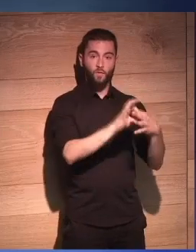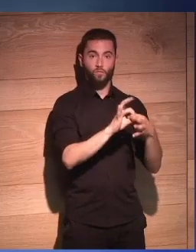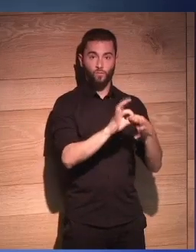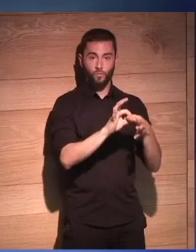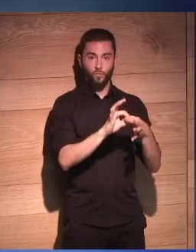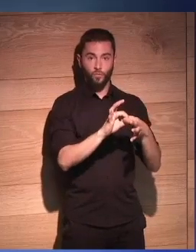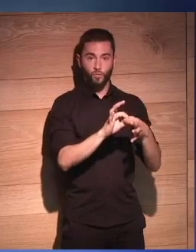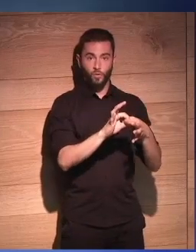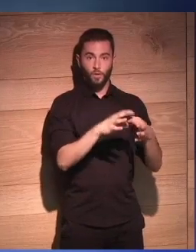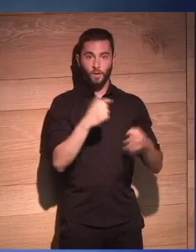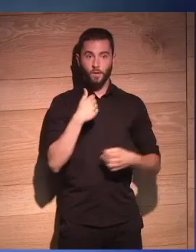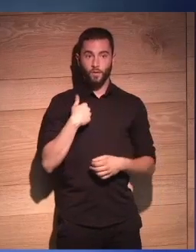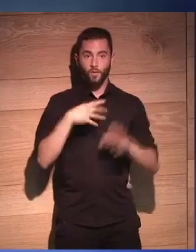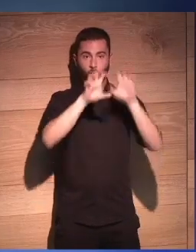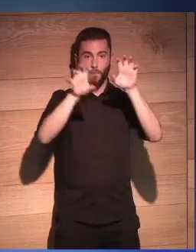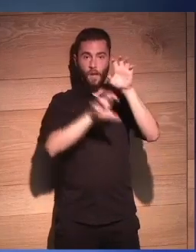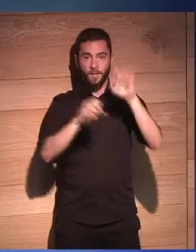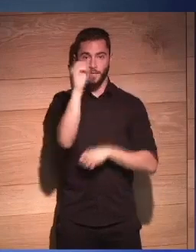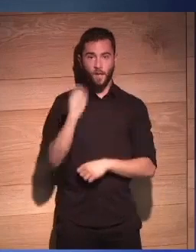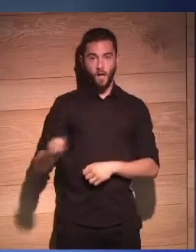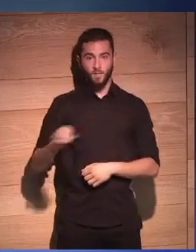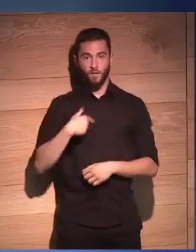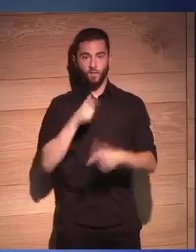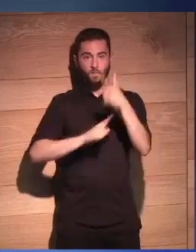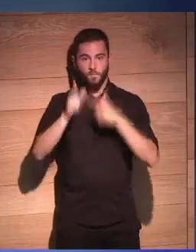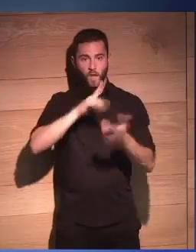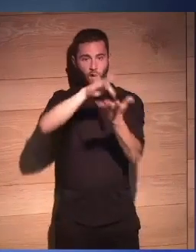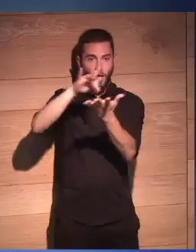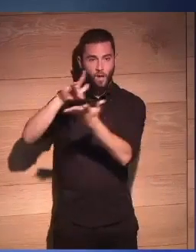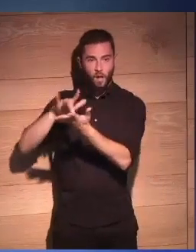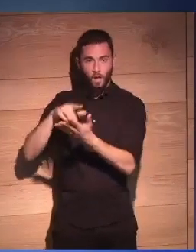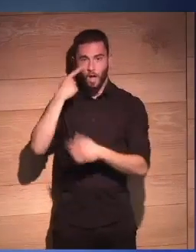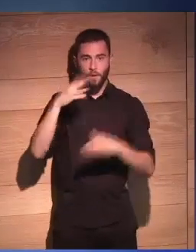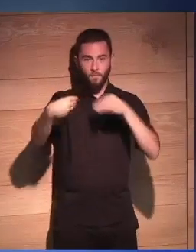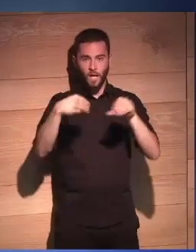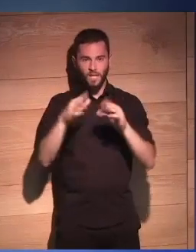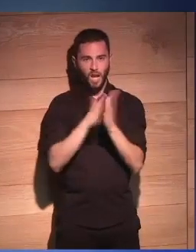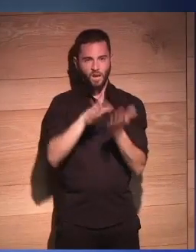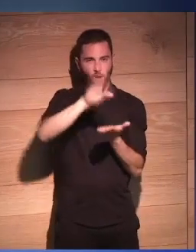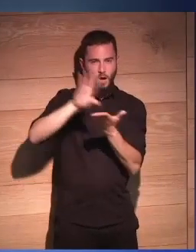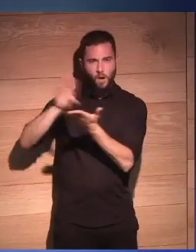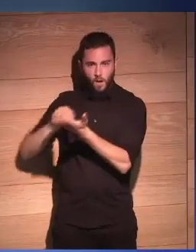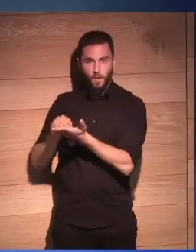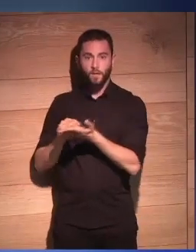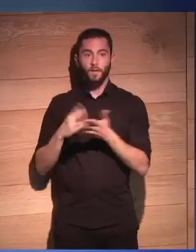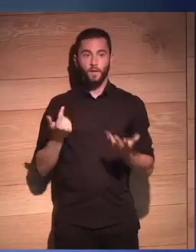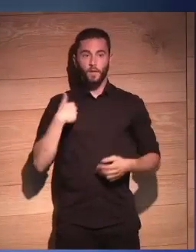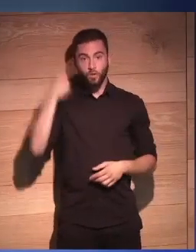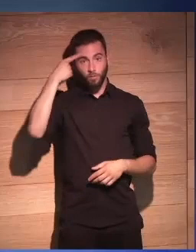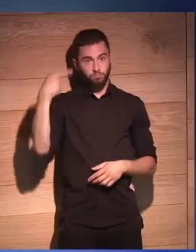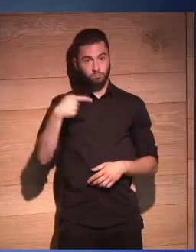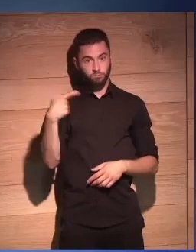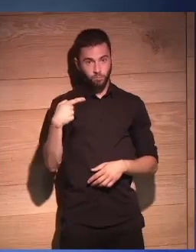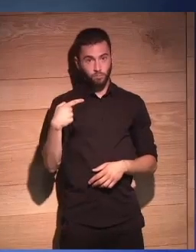yo viajé por varios países asiáticos con tal de recoger material para el libro, y fui la primera vez con ese prejuicio